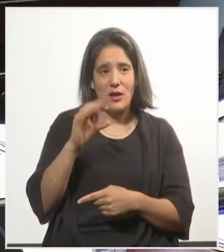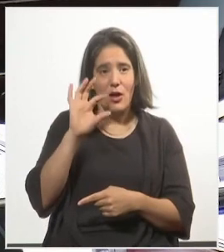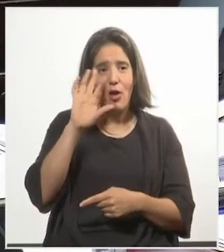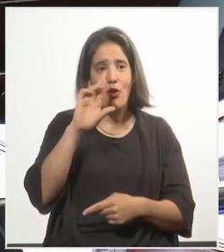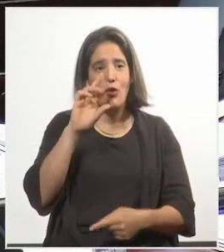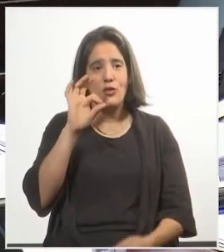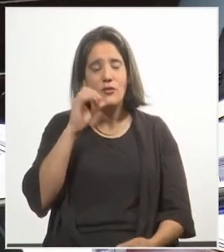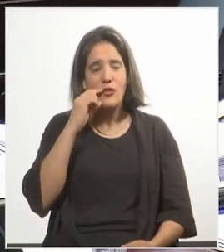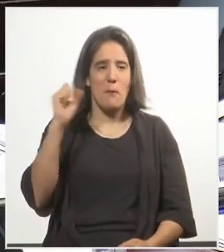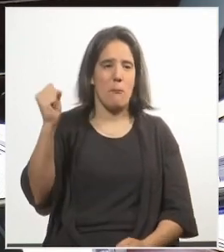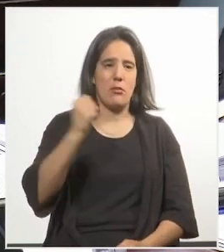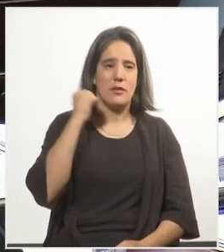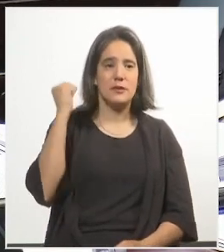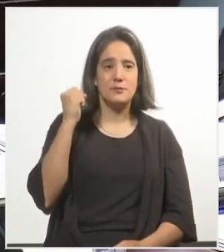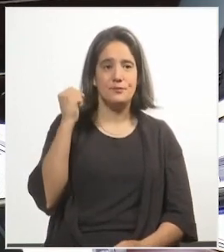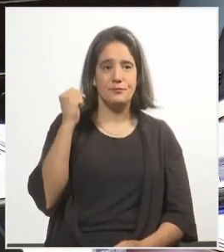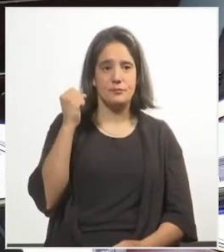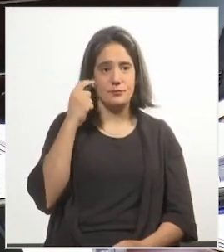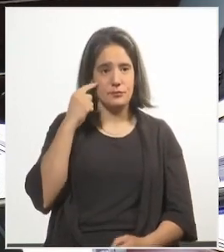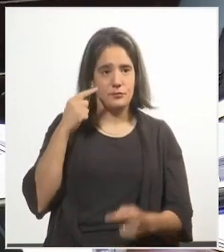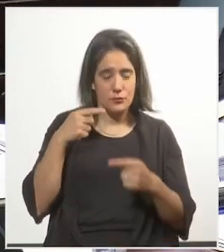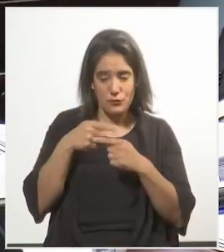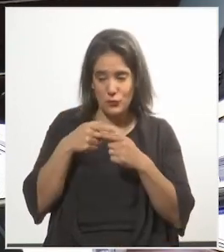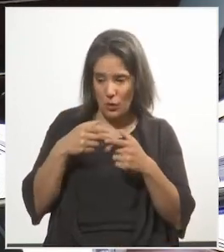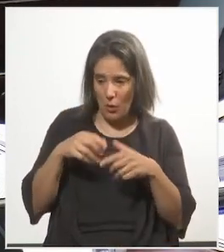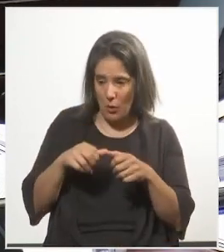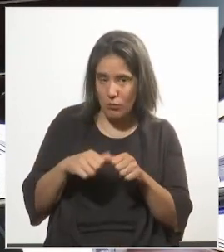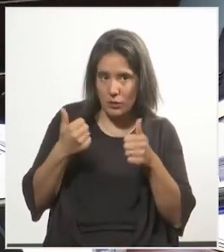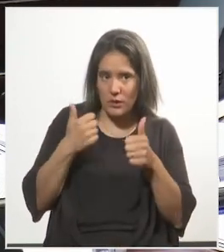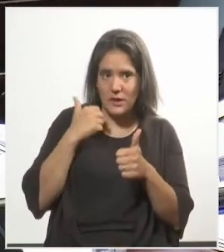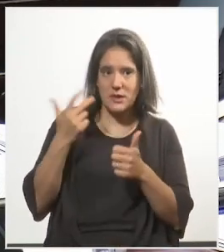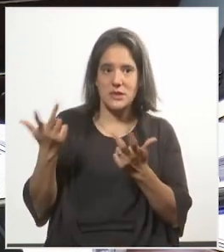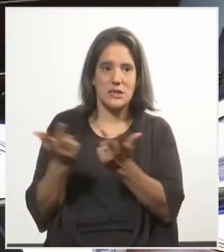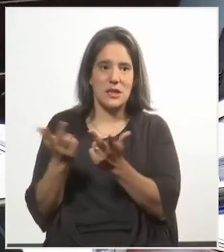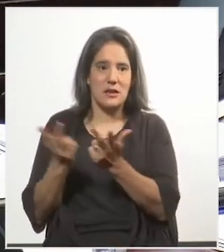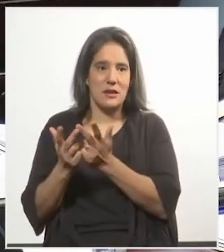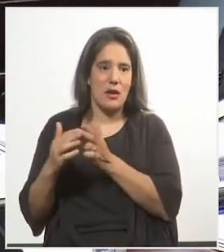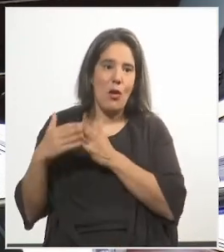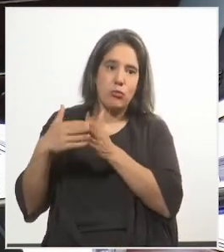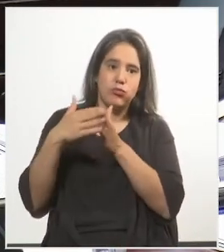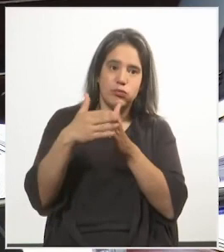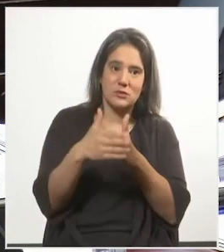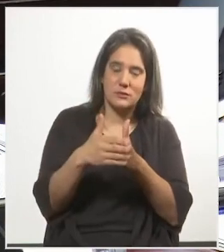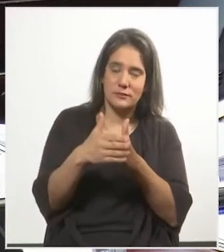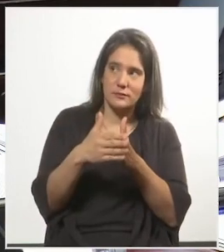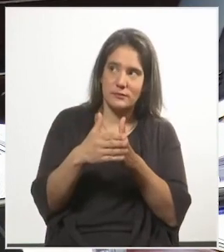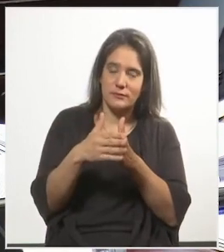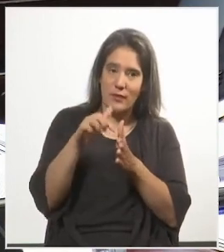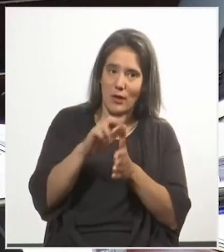Rosas fue fundamental en la cruzada libertadora de los 33. Y